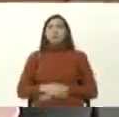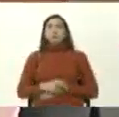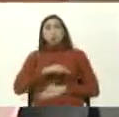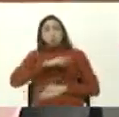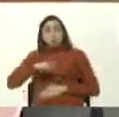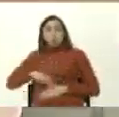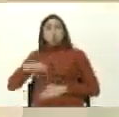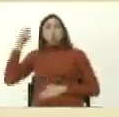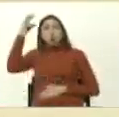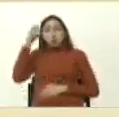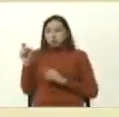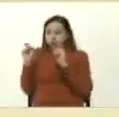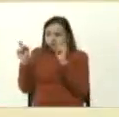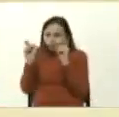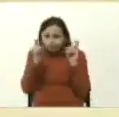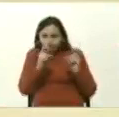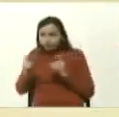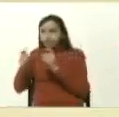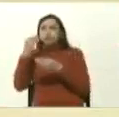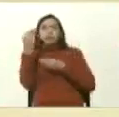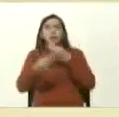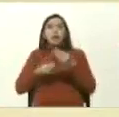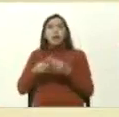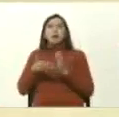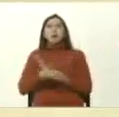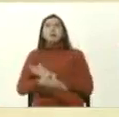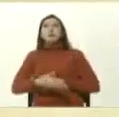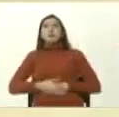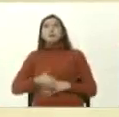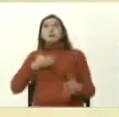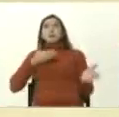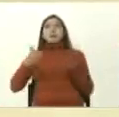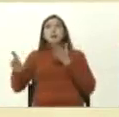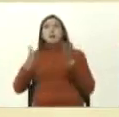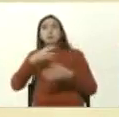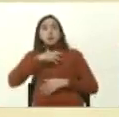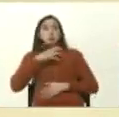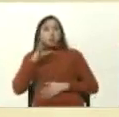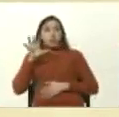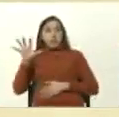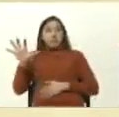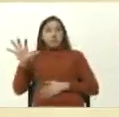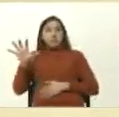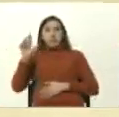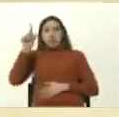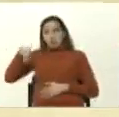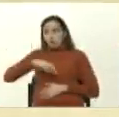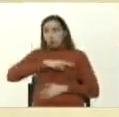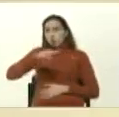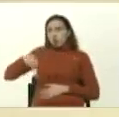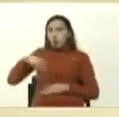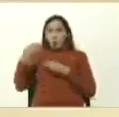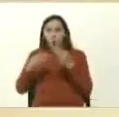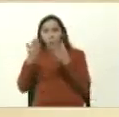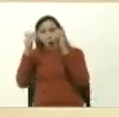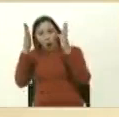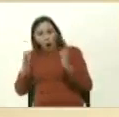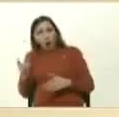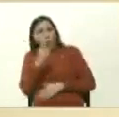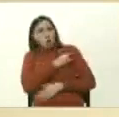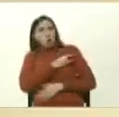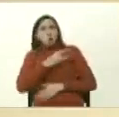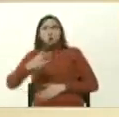el conocimiento y el aprendizaje, bueno, para ponerlo al servicio de la patria. Por eso que nosotros como estudiantes universitarios nos